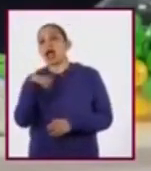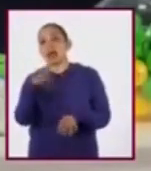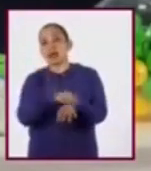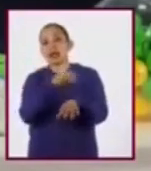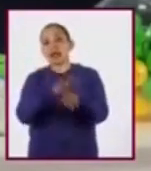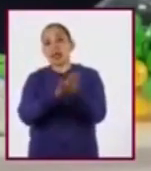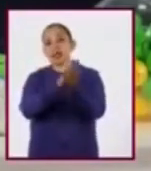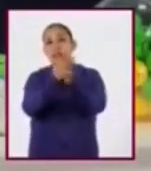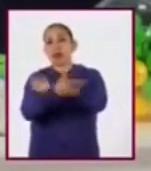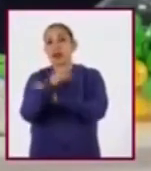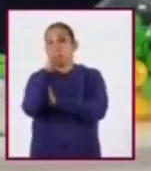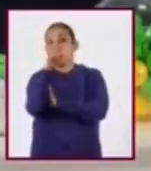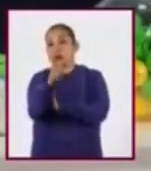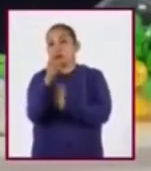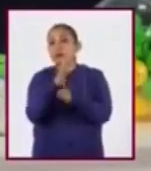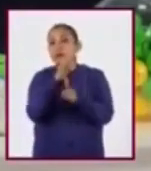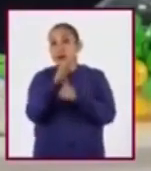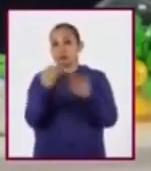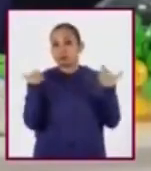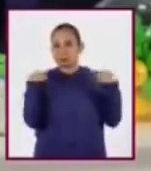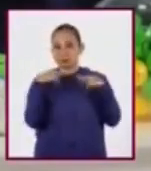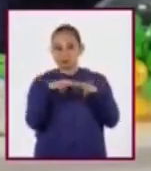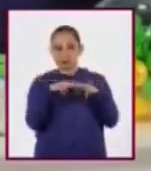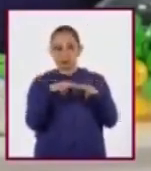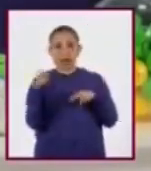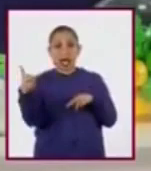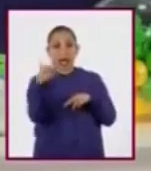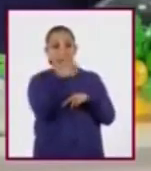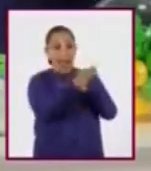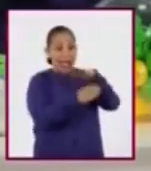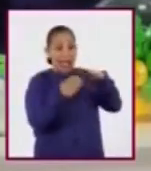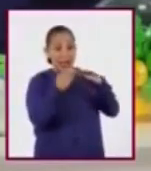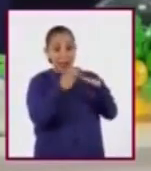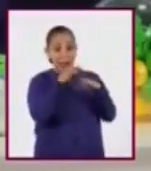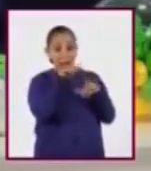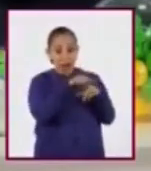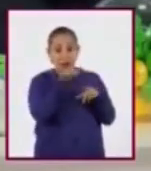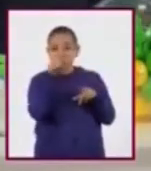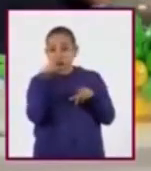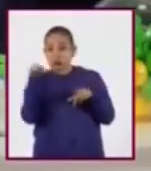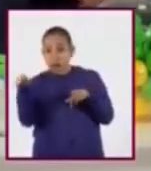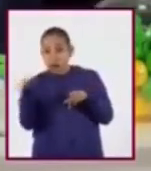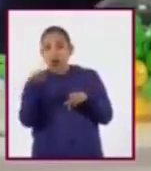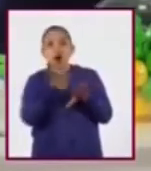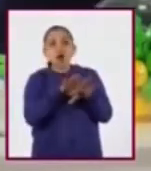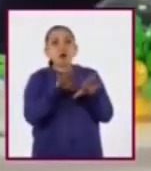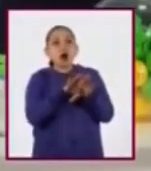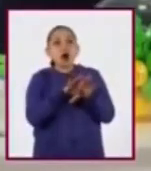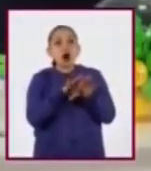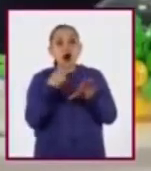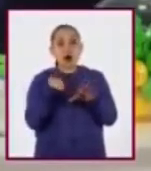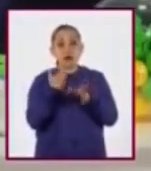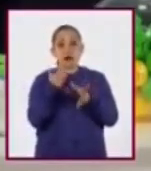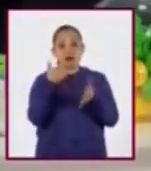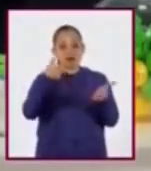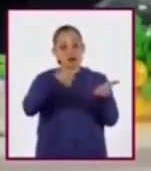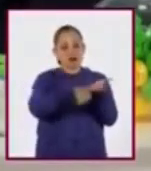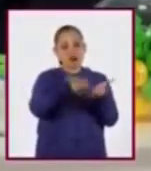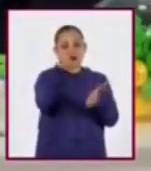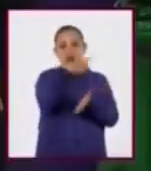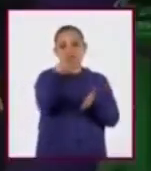de luz. Entonces, maestra, ¿cada elemento posee, como nosotros, una huella